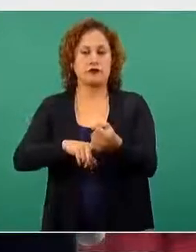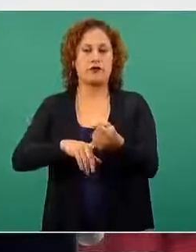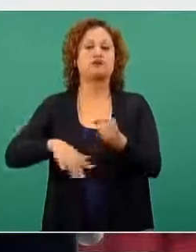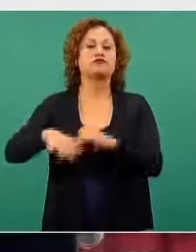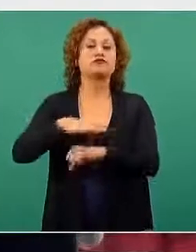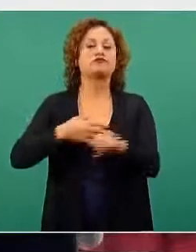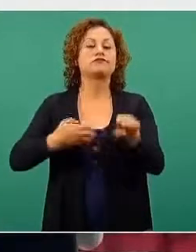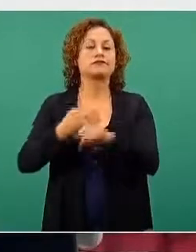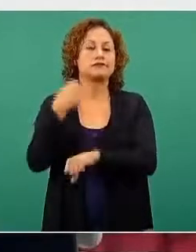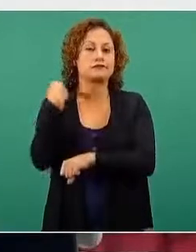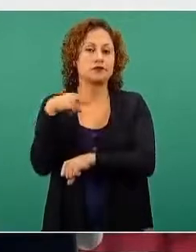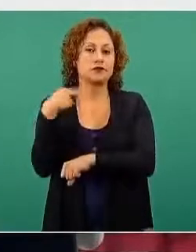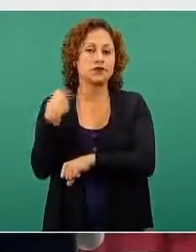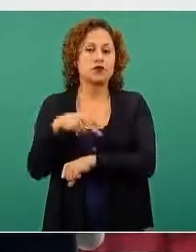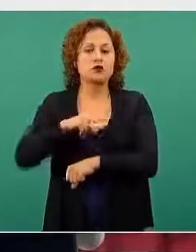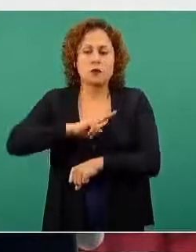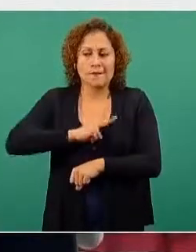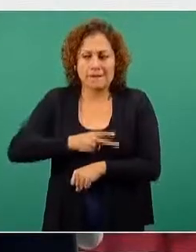E instalamos también